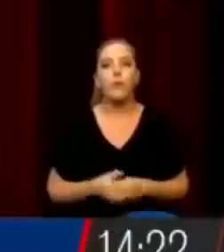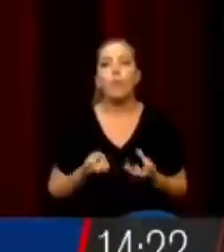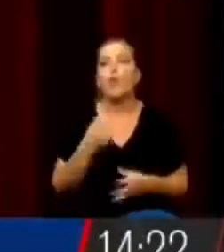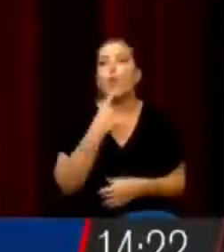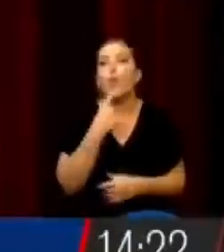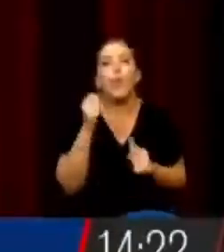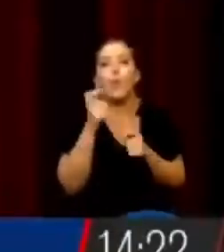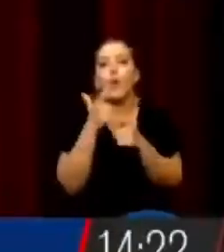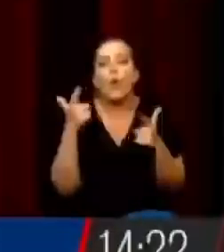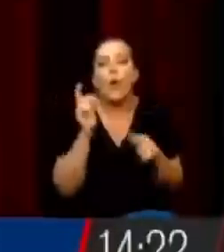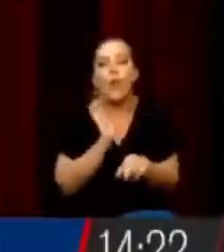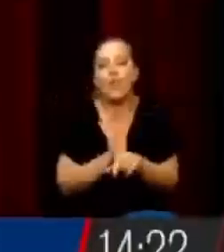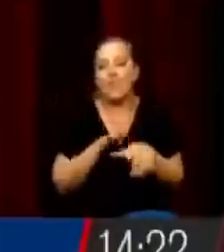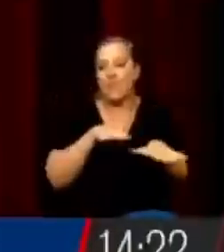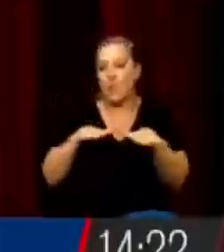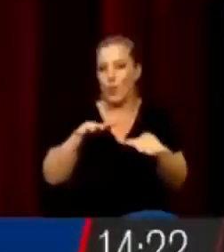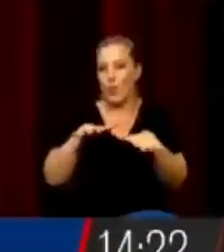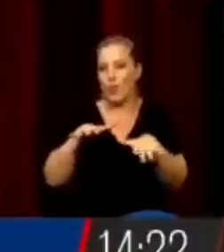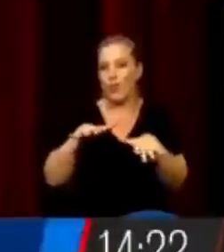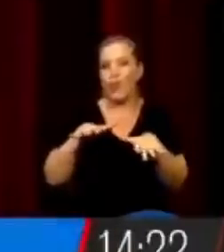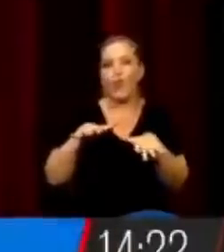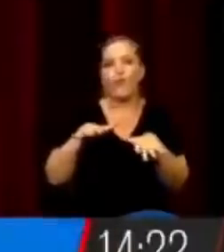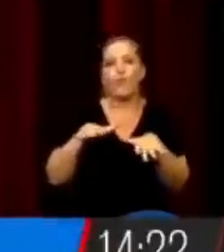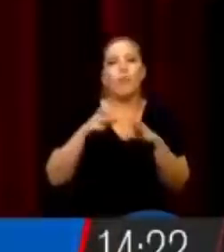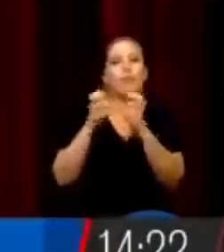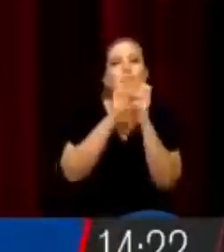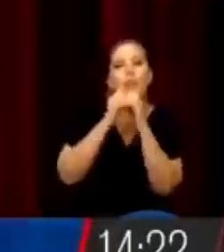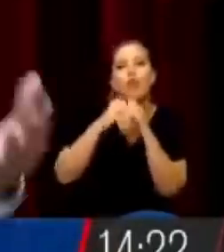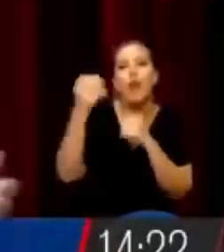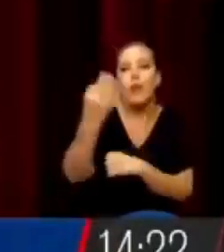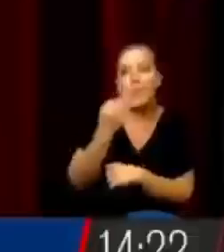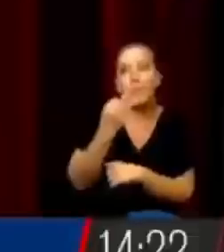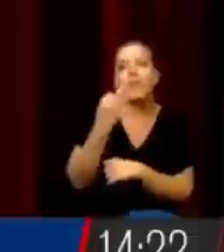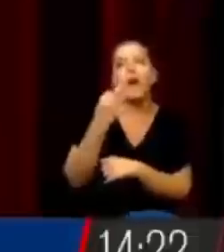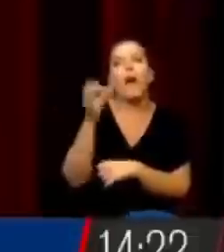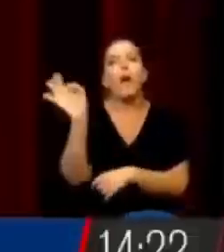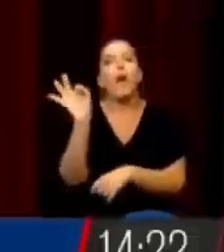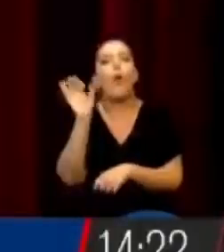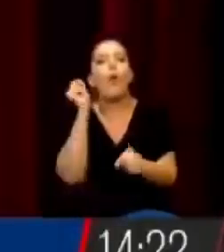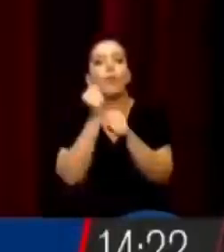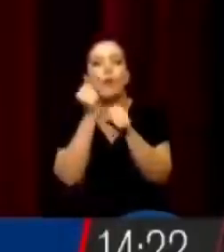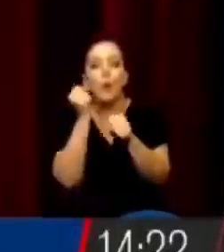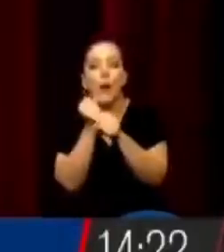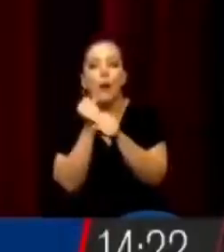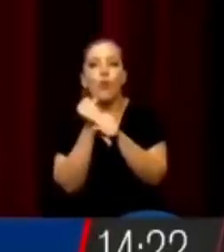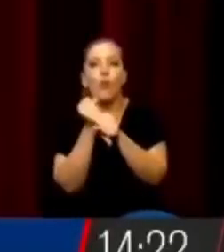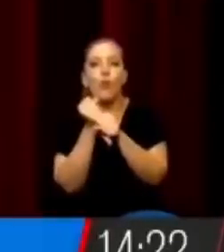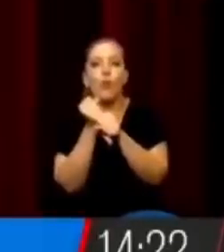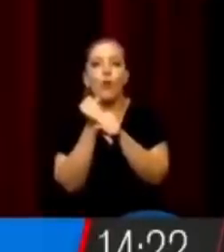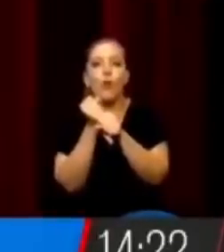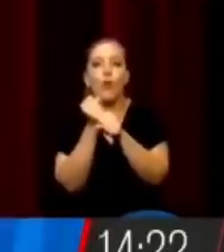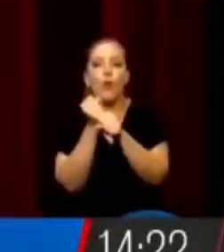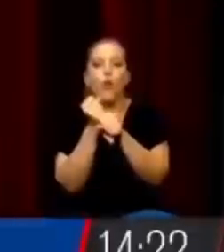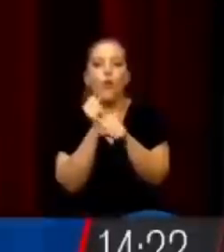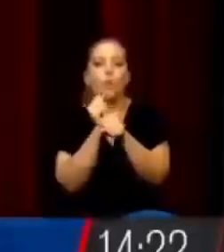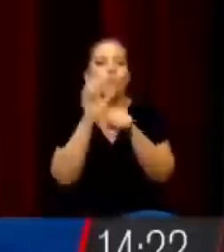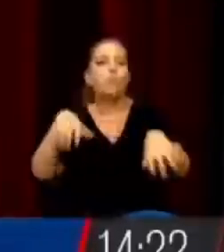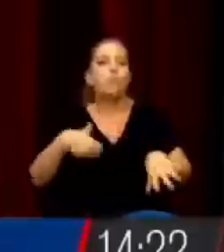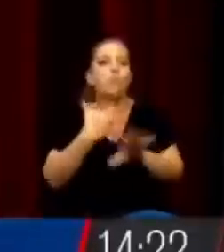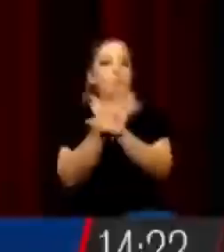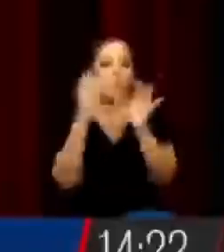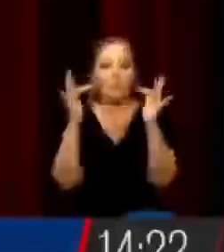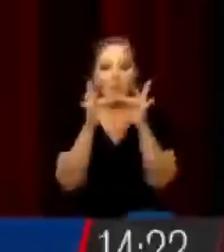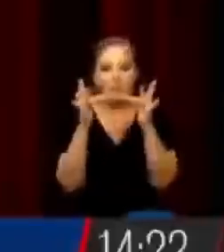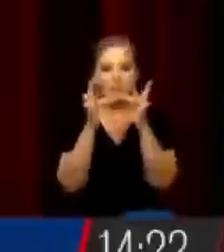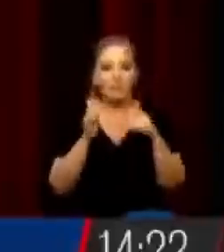la excepcionalidad de las sesiones especiales o del trabajo a distancia